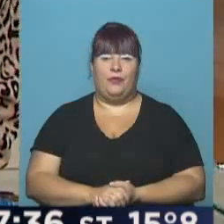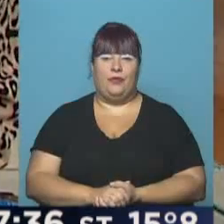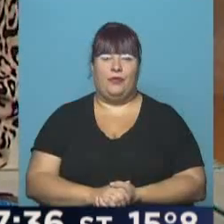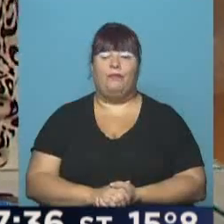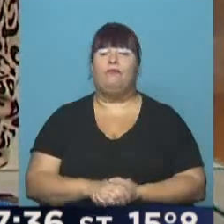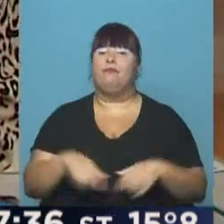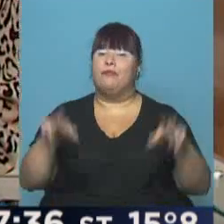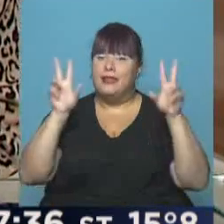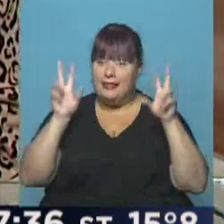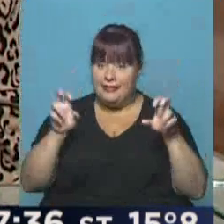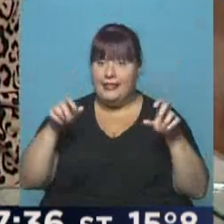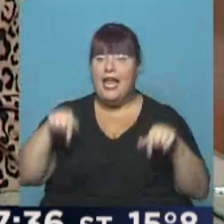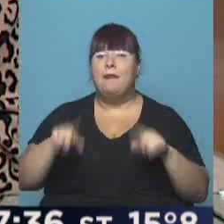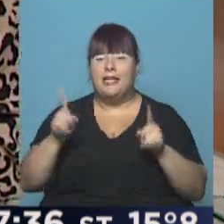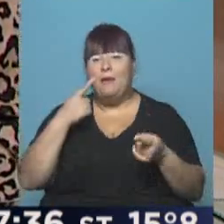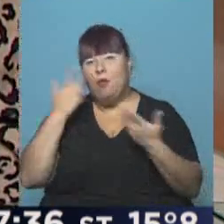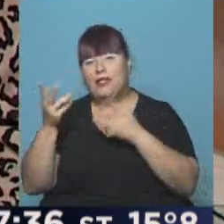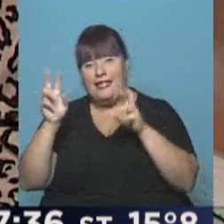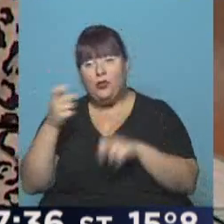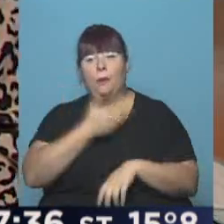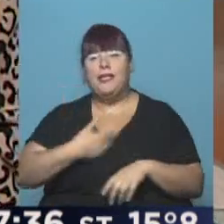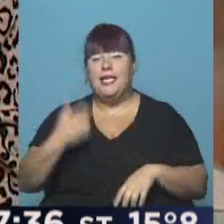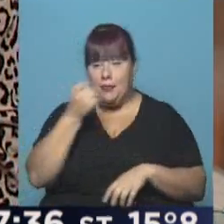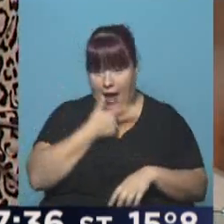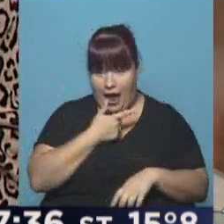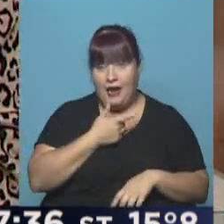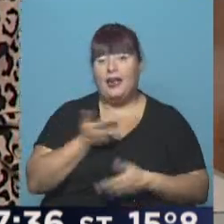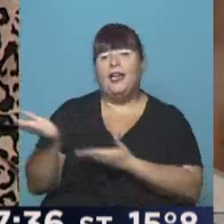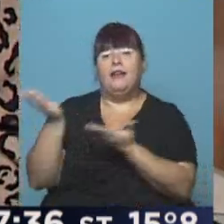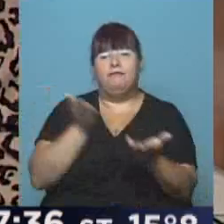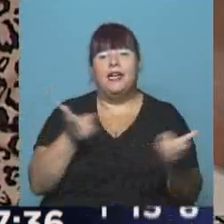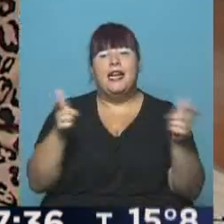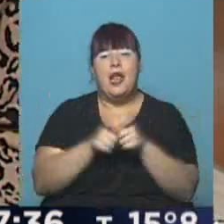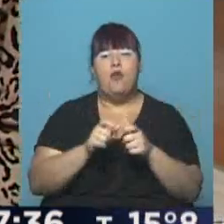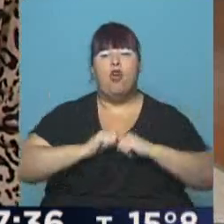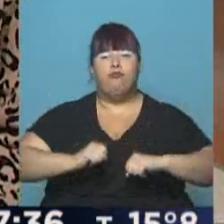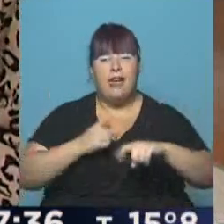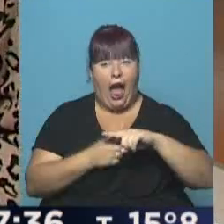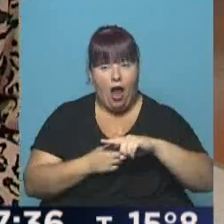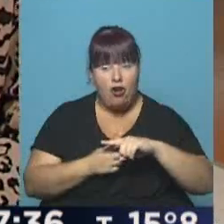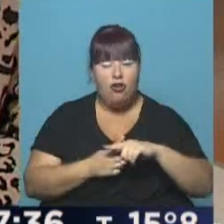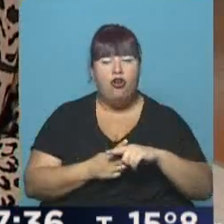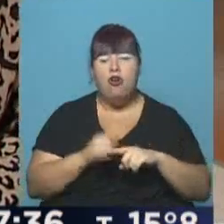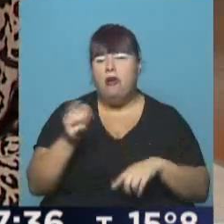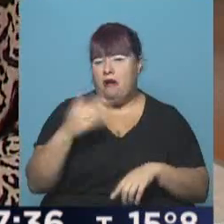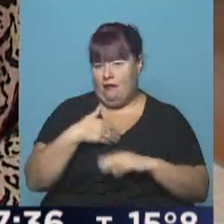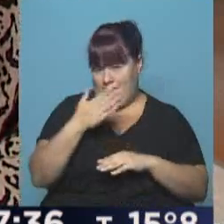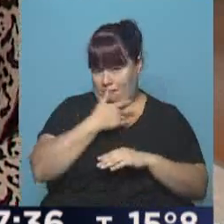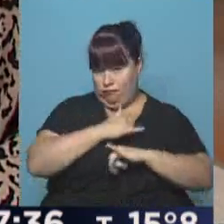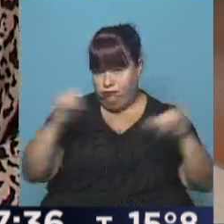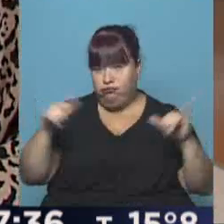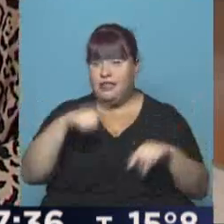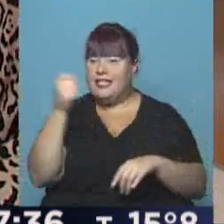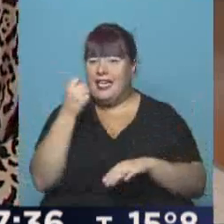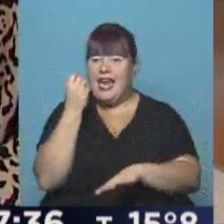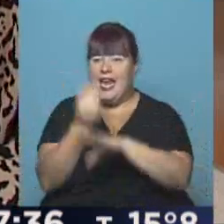el tema que está en nuestros títulos el presidente mauricio macri que recibió a la diputada elisa carrió muy poquitos días después de conocerse su